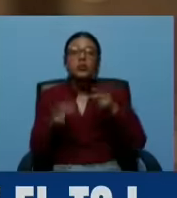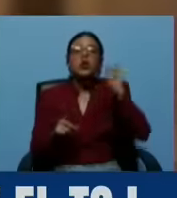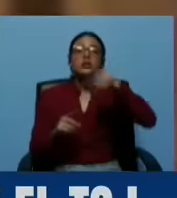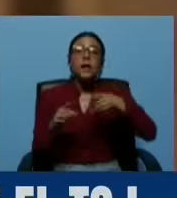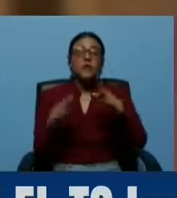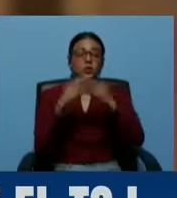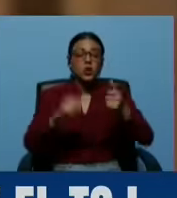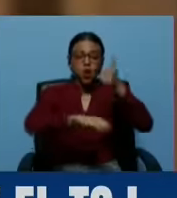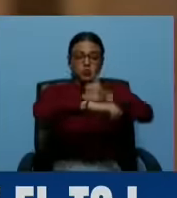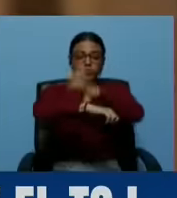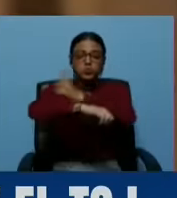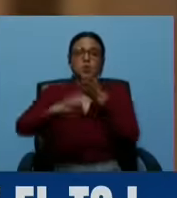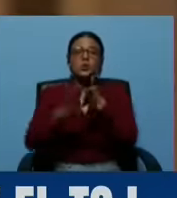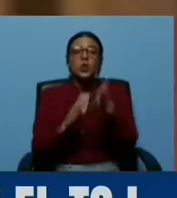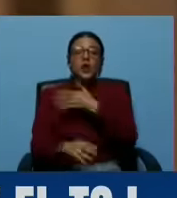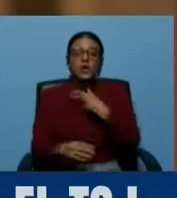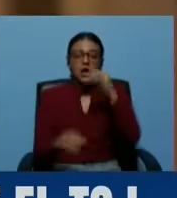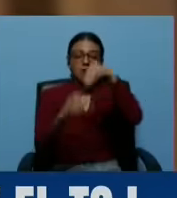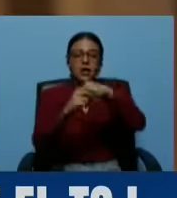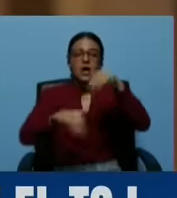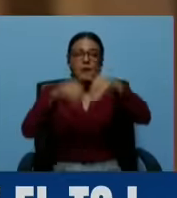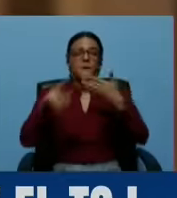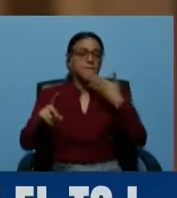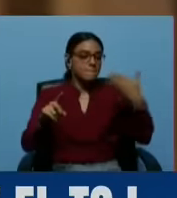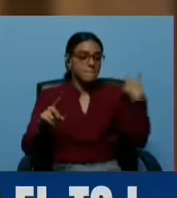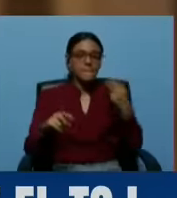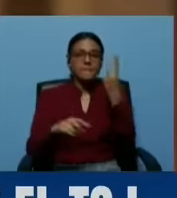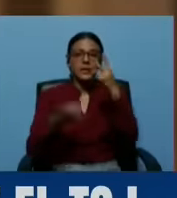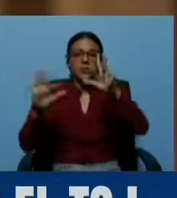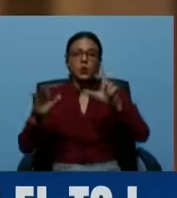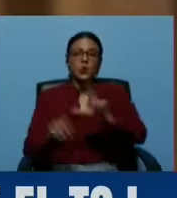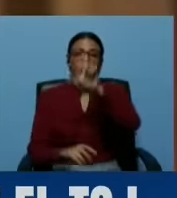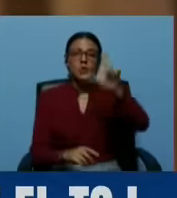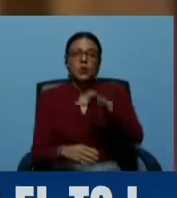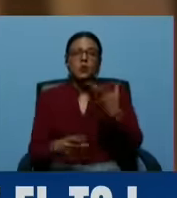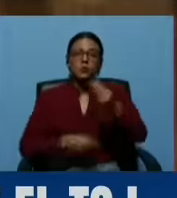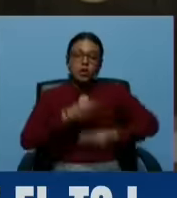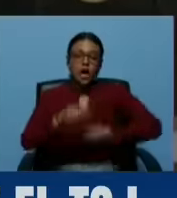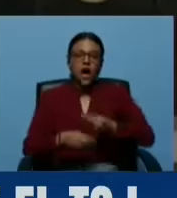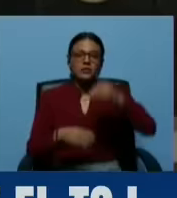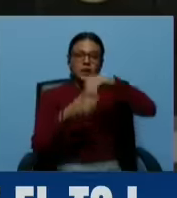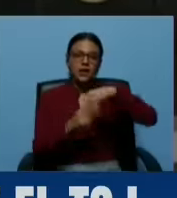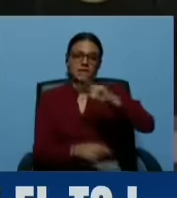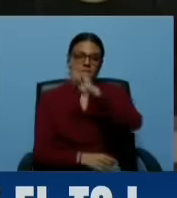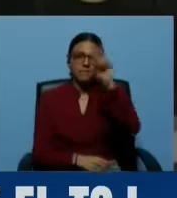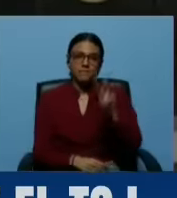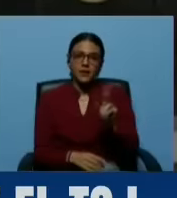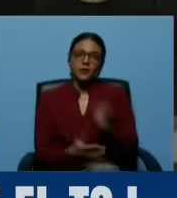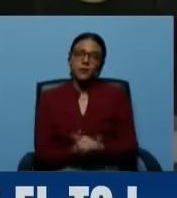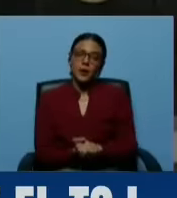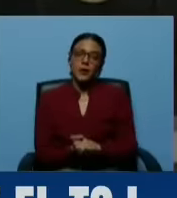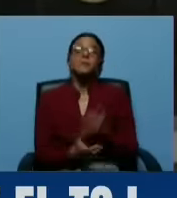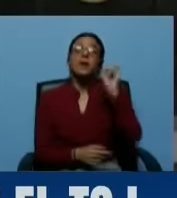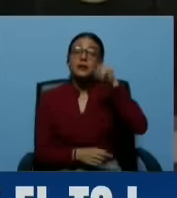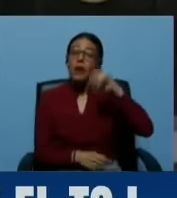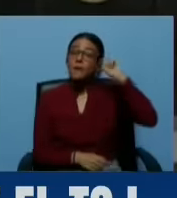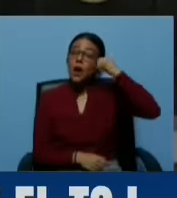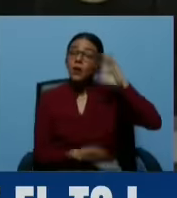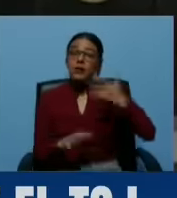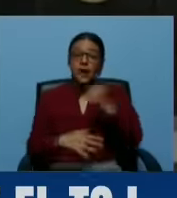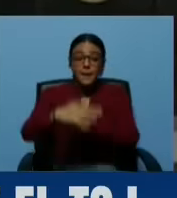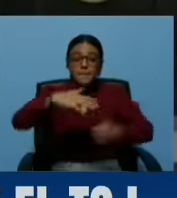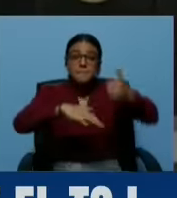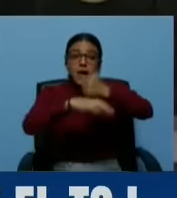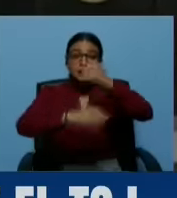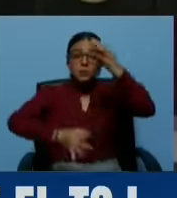en la elección presidencial del pasado 28 de julio que se celebró en nuestro país. Recordemos también que el máximo tribunal,